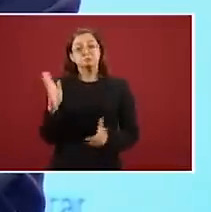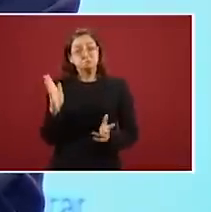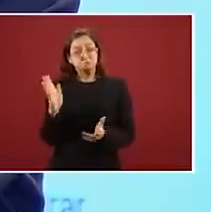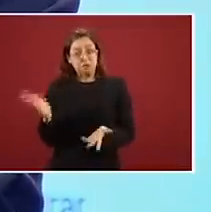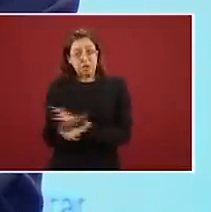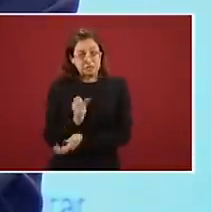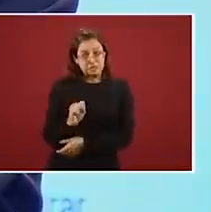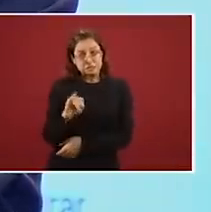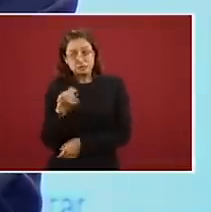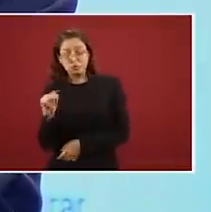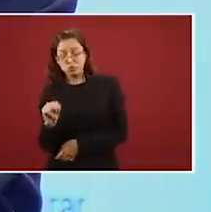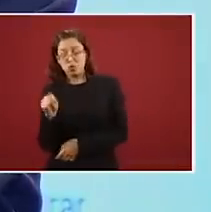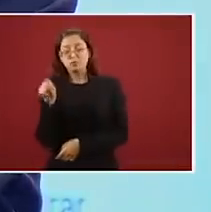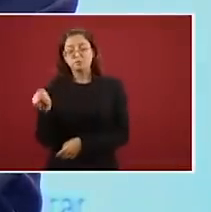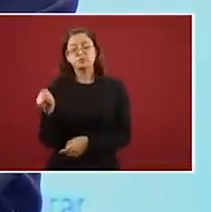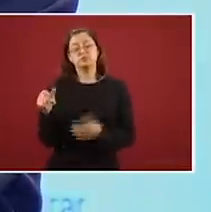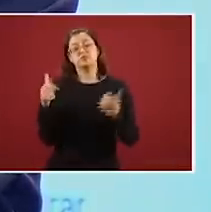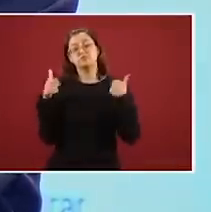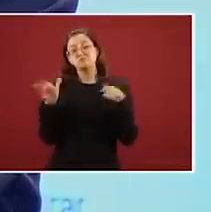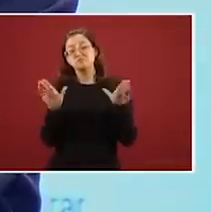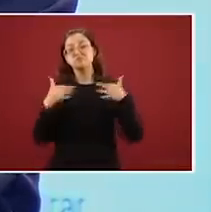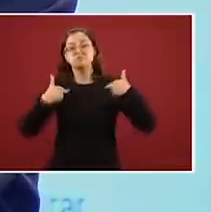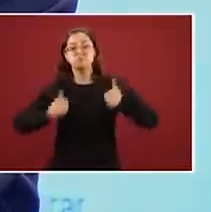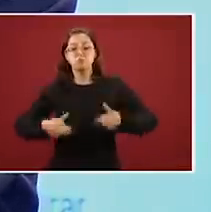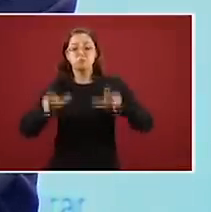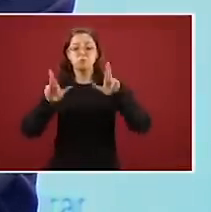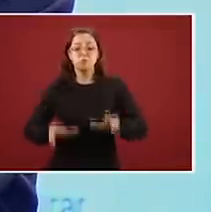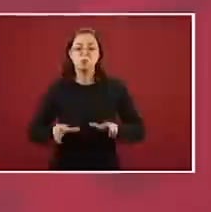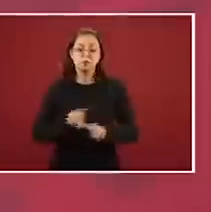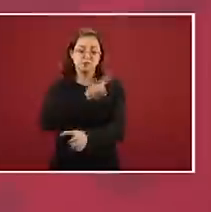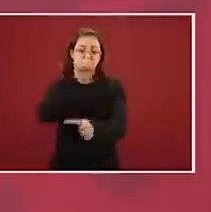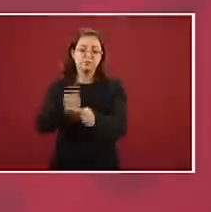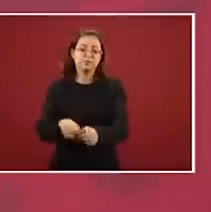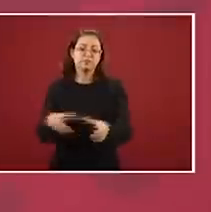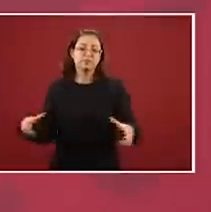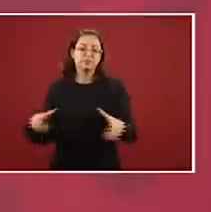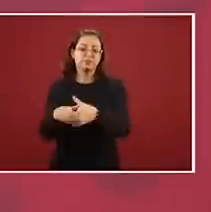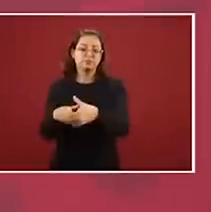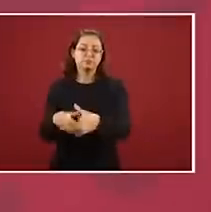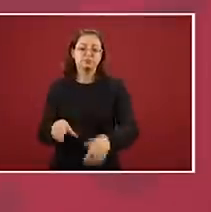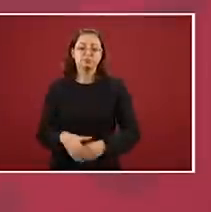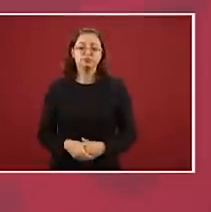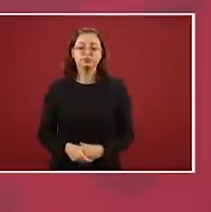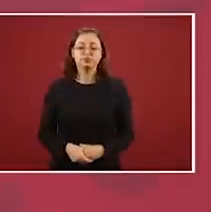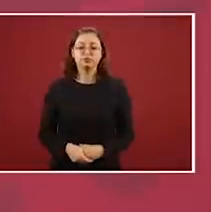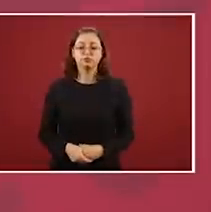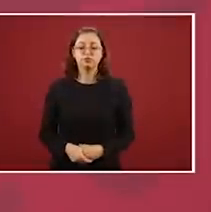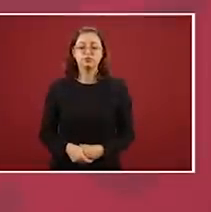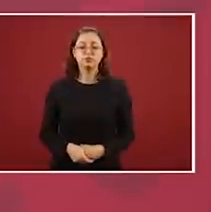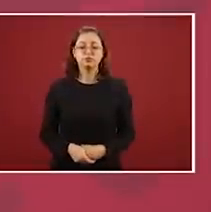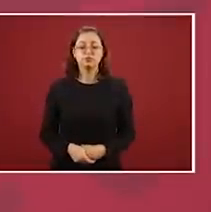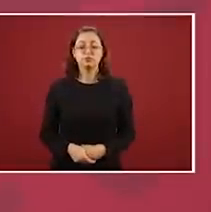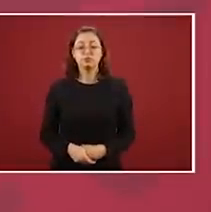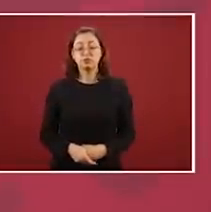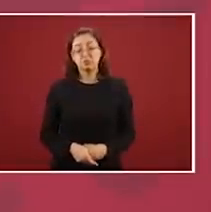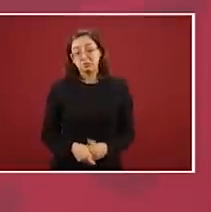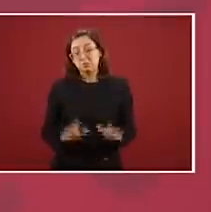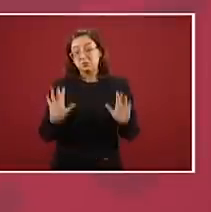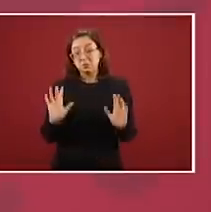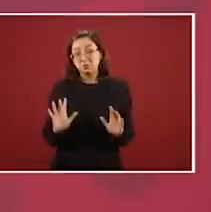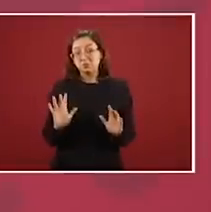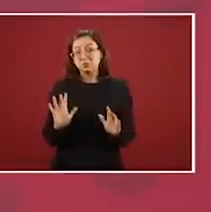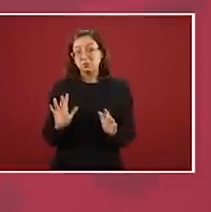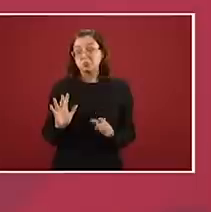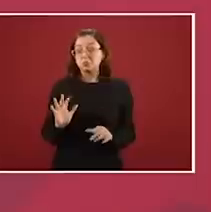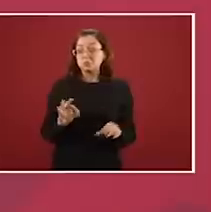quien nos va a representar en este organismo, en el caso de que México